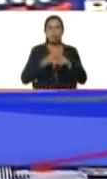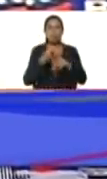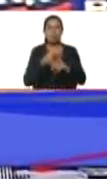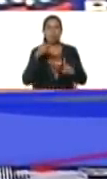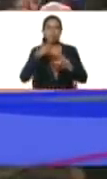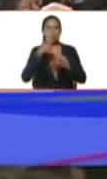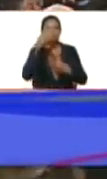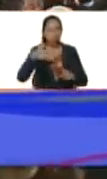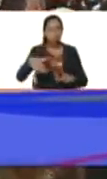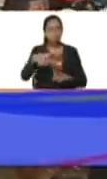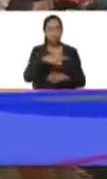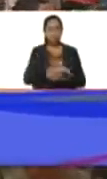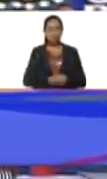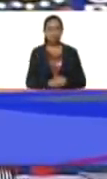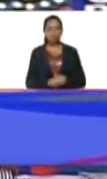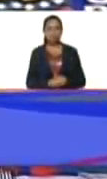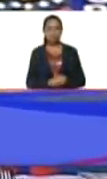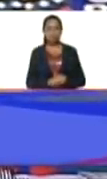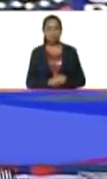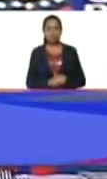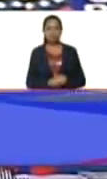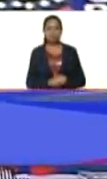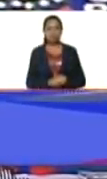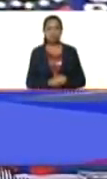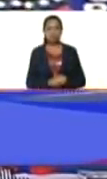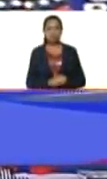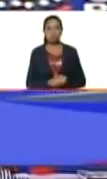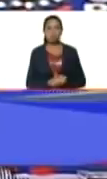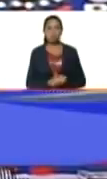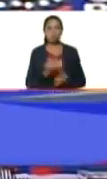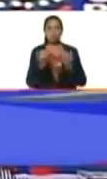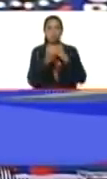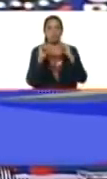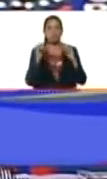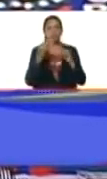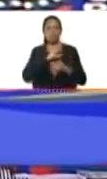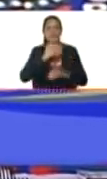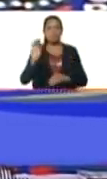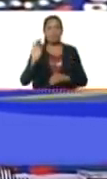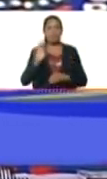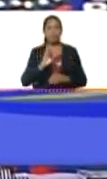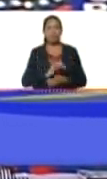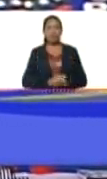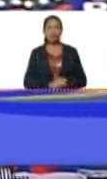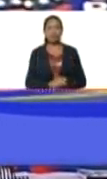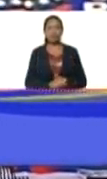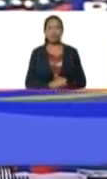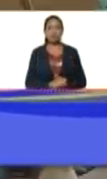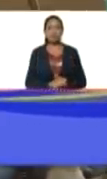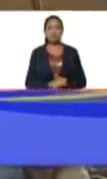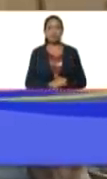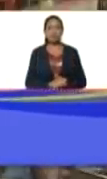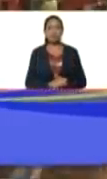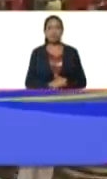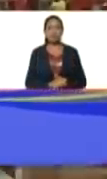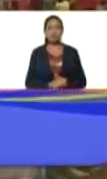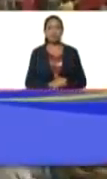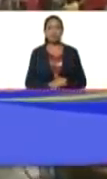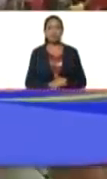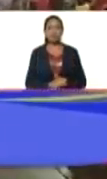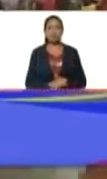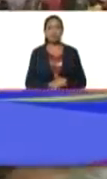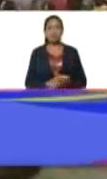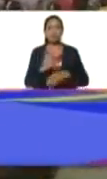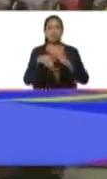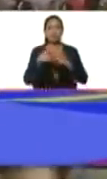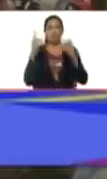del pueblo! Sí. ¡Independencia y patria socialista! Sí, sí. Sonido 1-2.